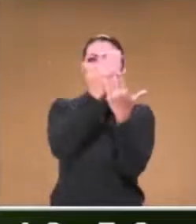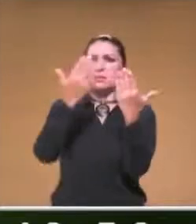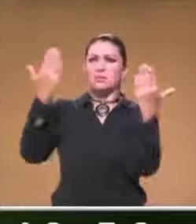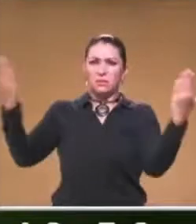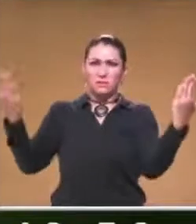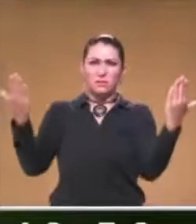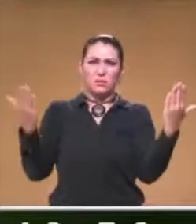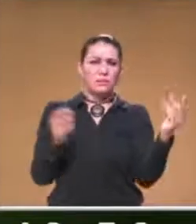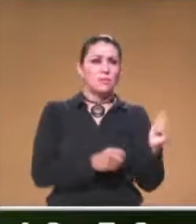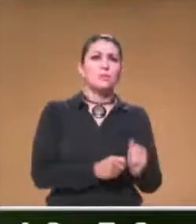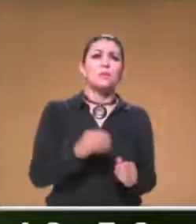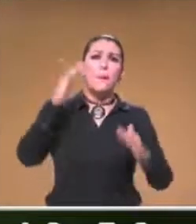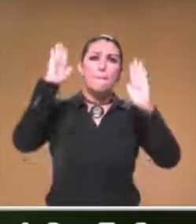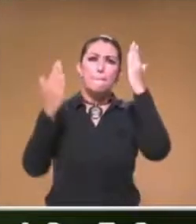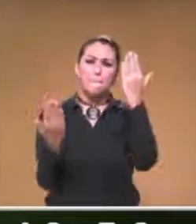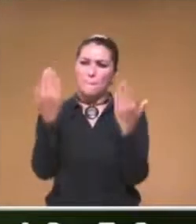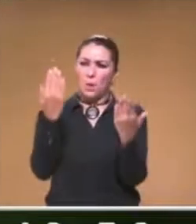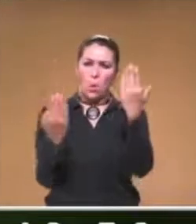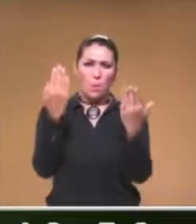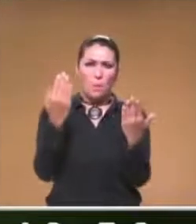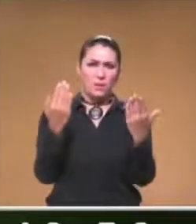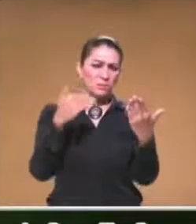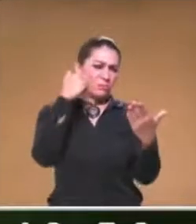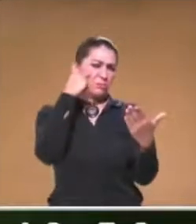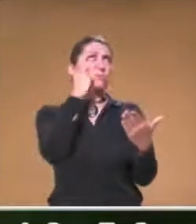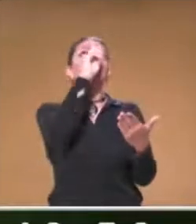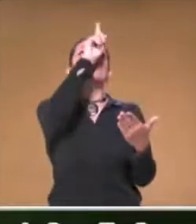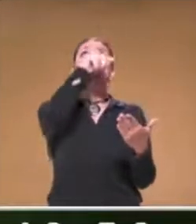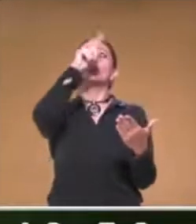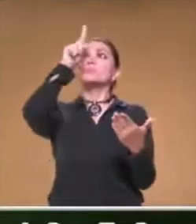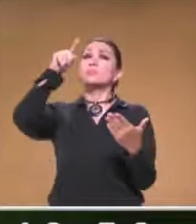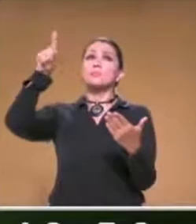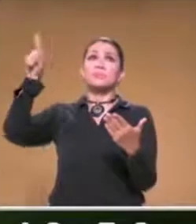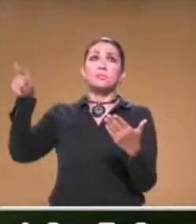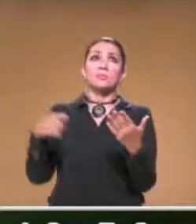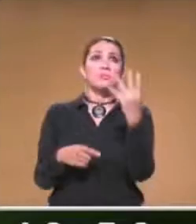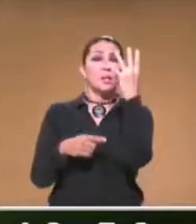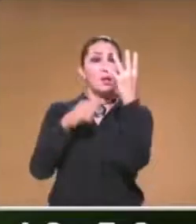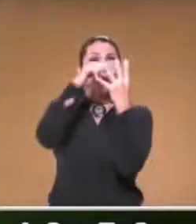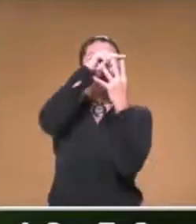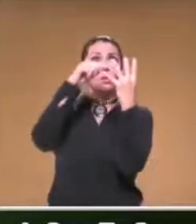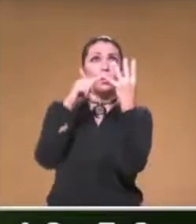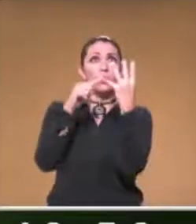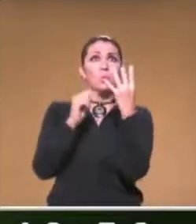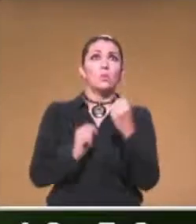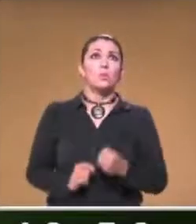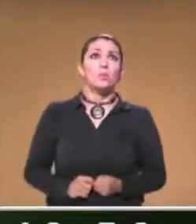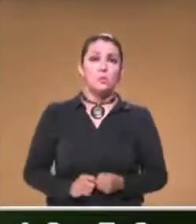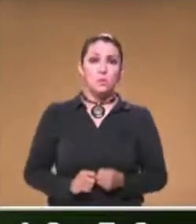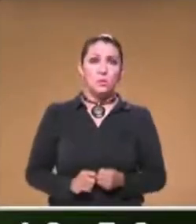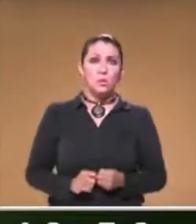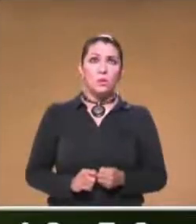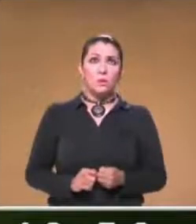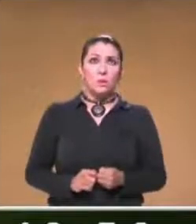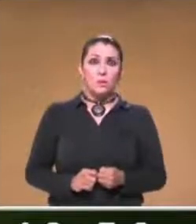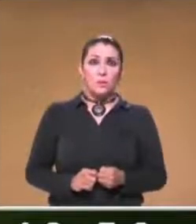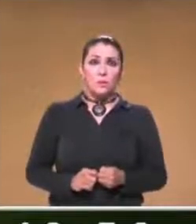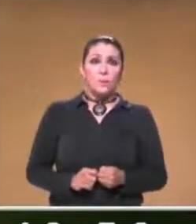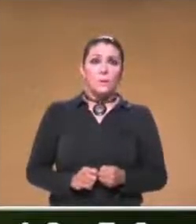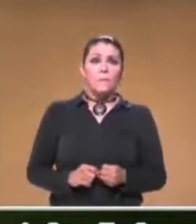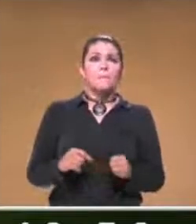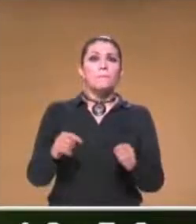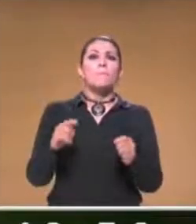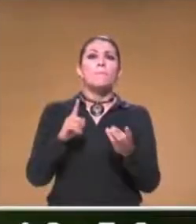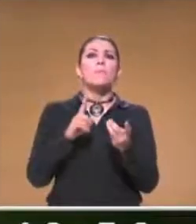uno de los indicadores. Manejamos 4. Esta publicación que tienes tú aquí, la fuente se